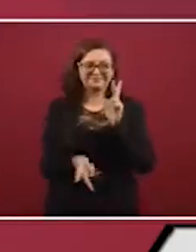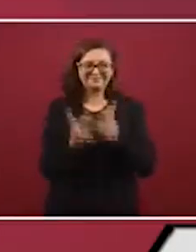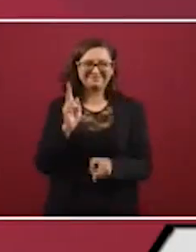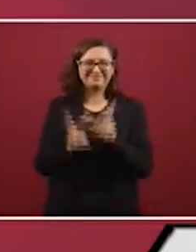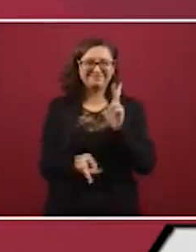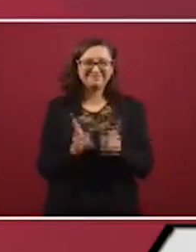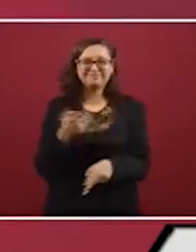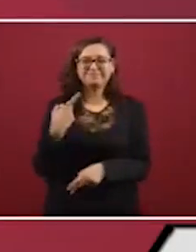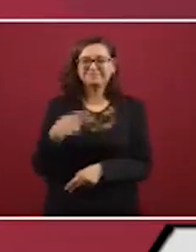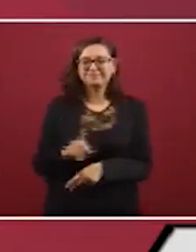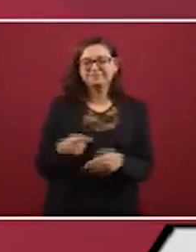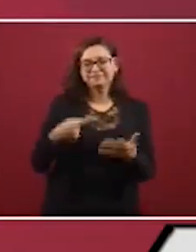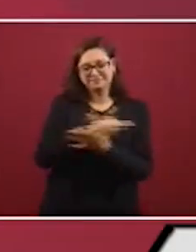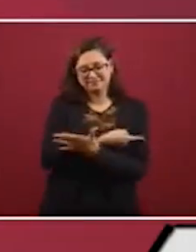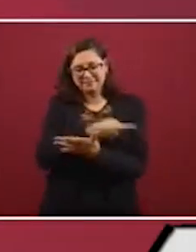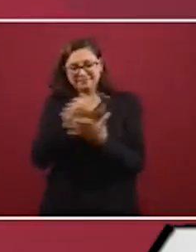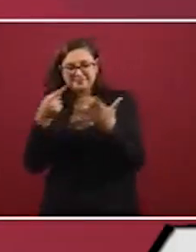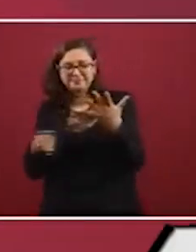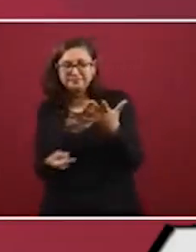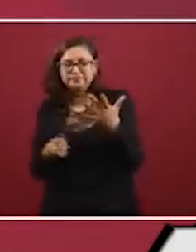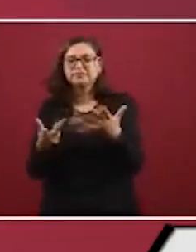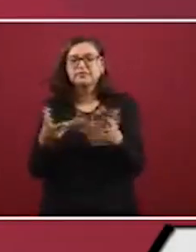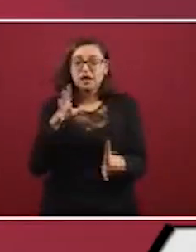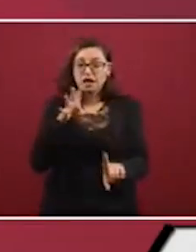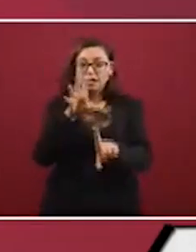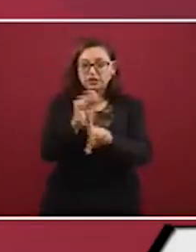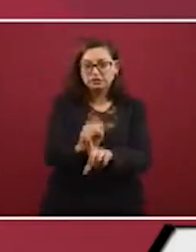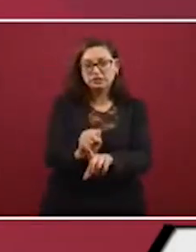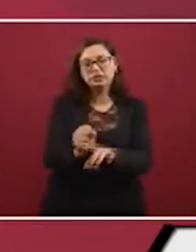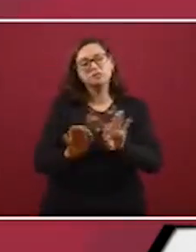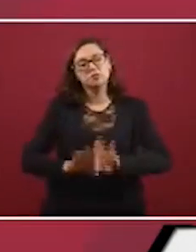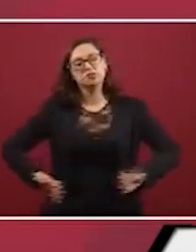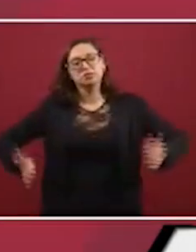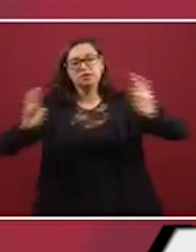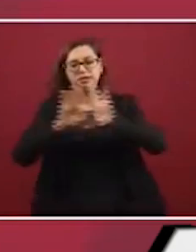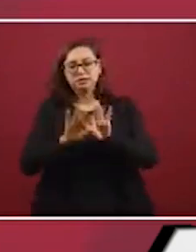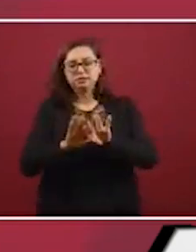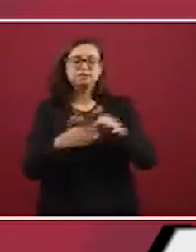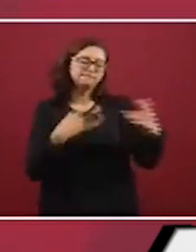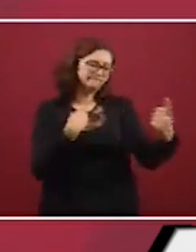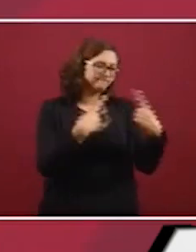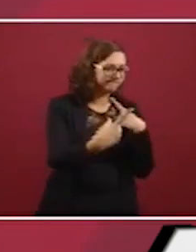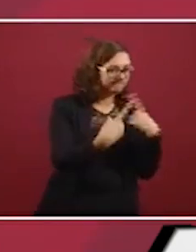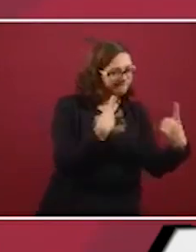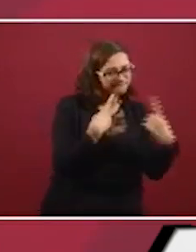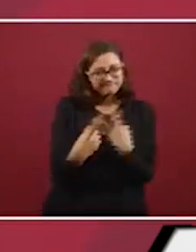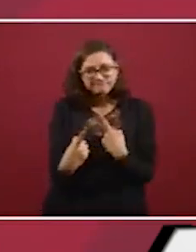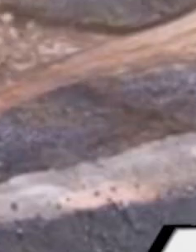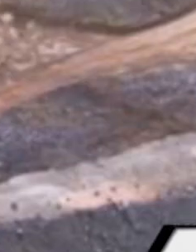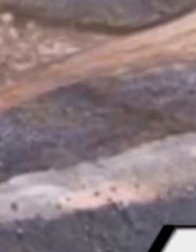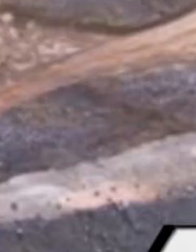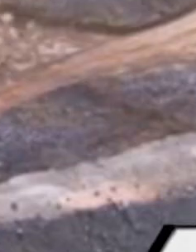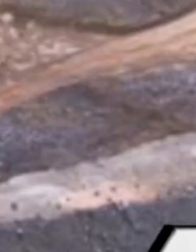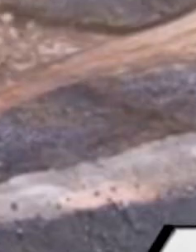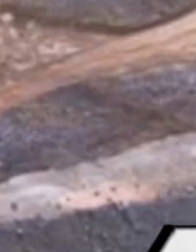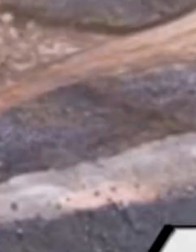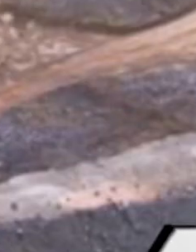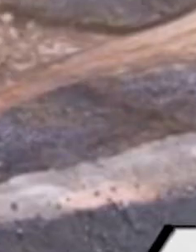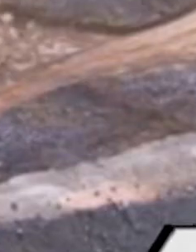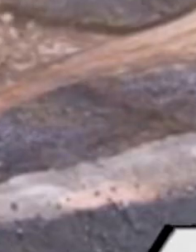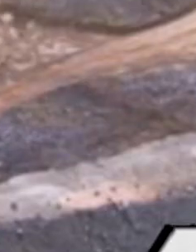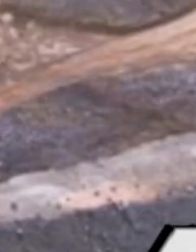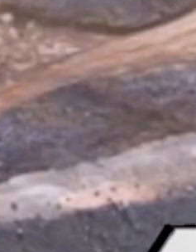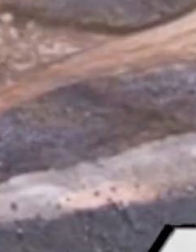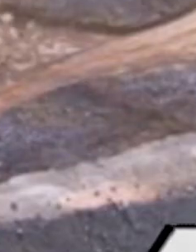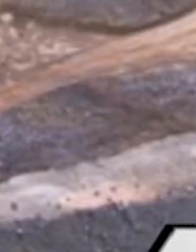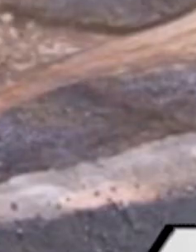Andrés Manuel López Obrador les impondrá altos impuestos a mineras canadienses y dará cientos de millones de pesos a